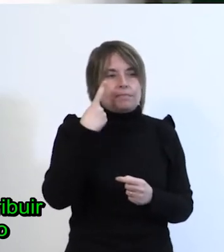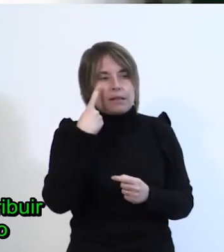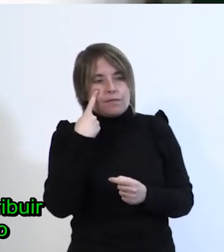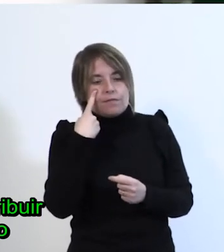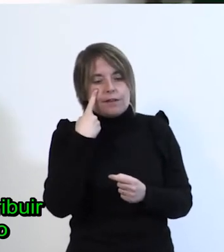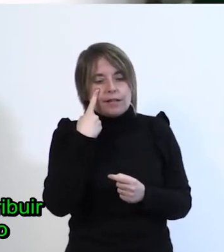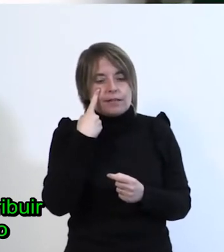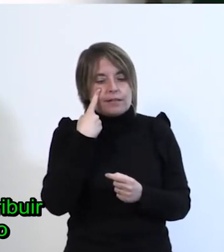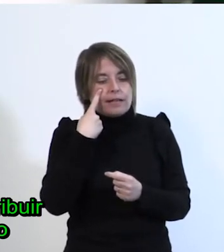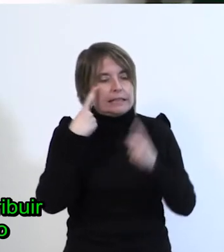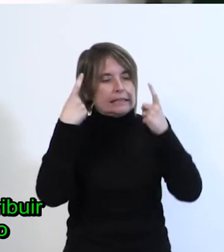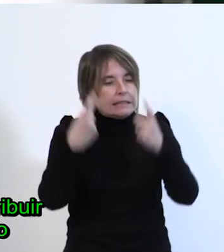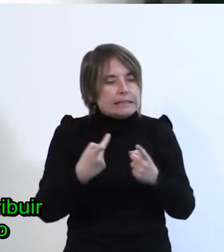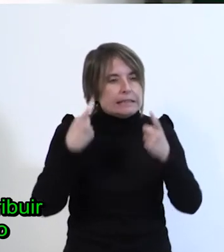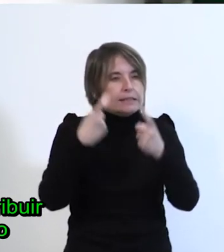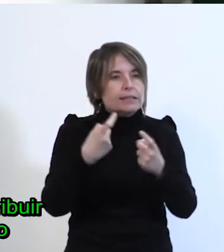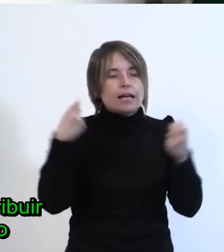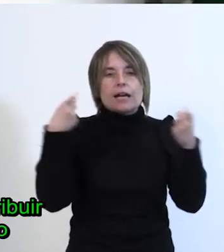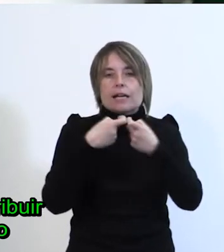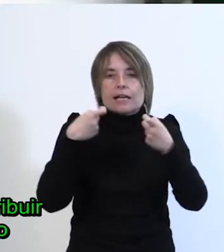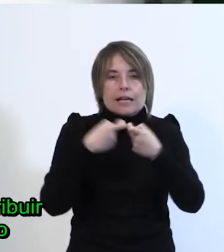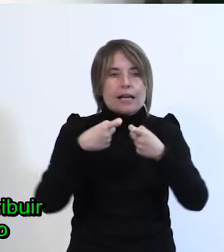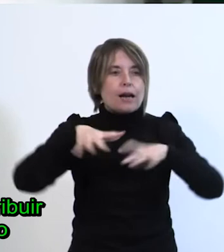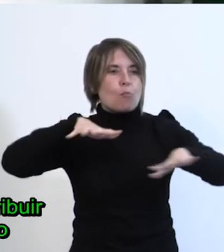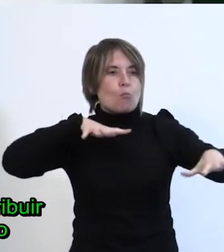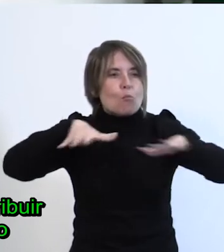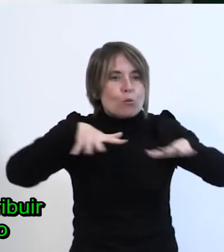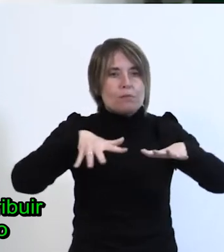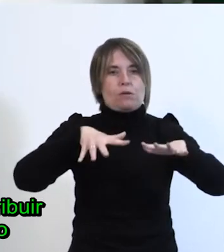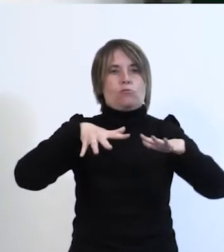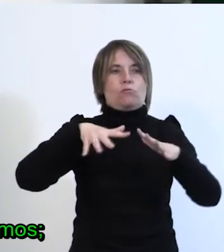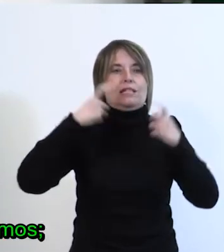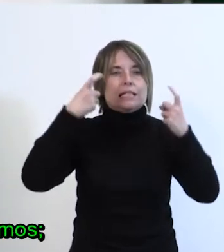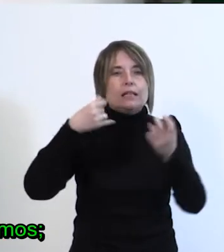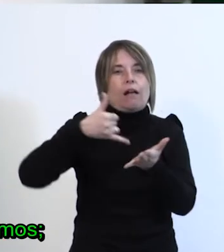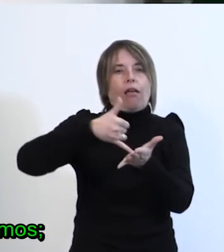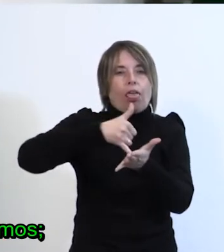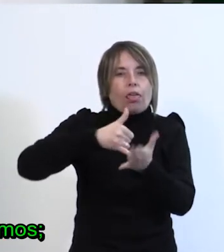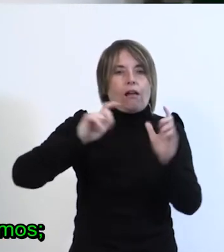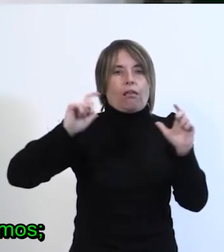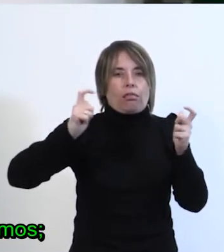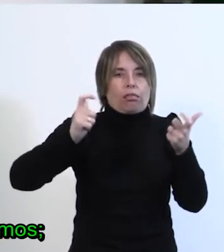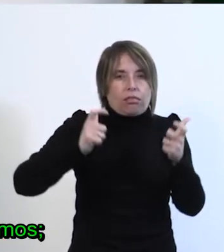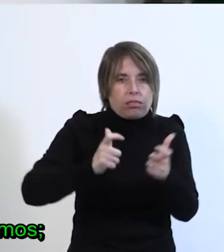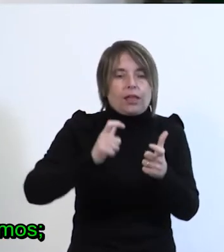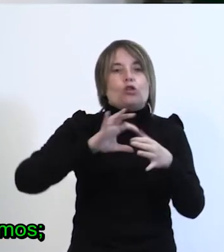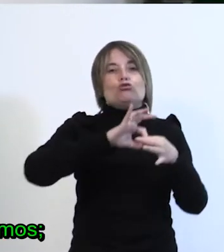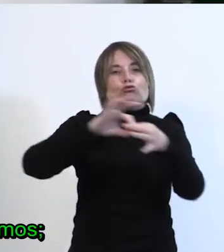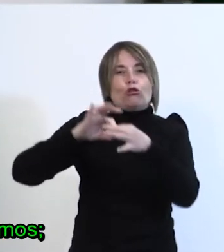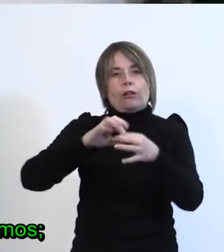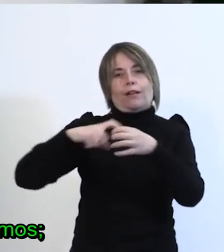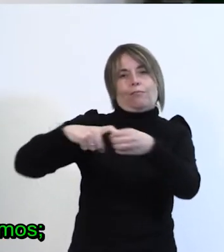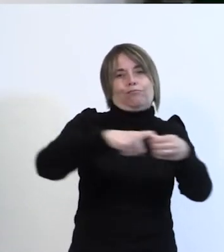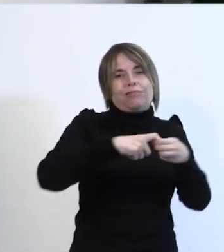que hay que contribuir a desescalar el movimiento bélico y hacer toda la solidaridad